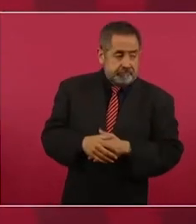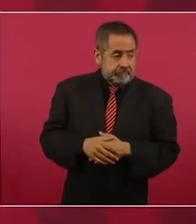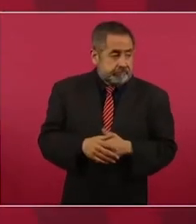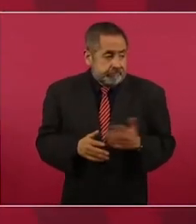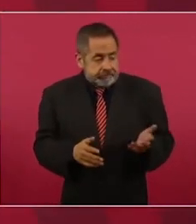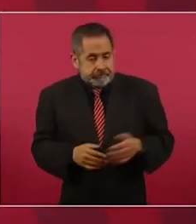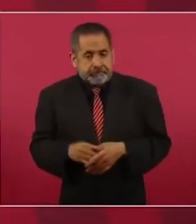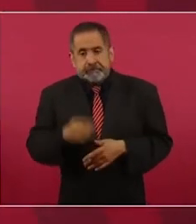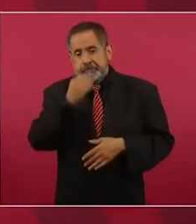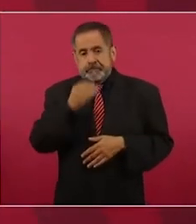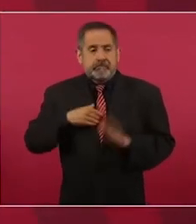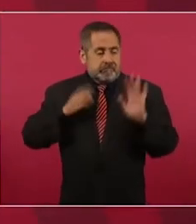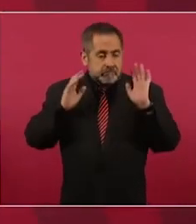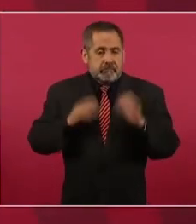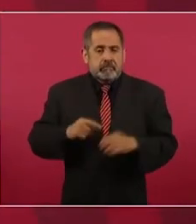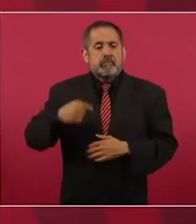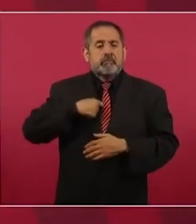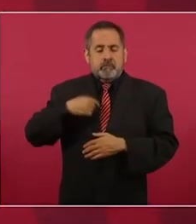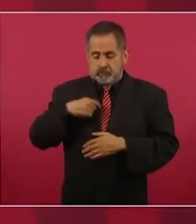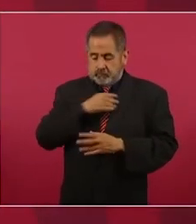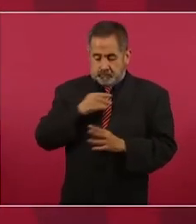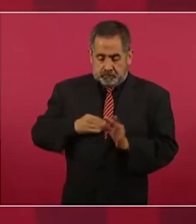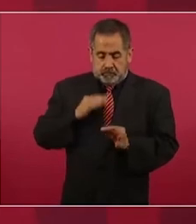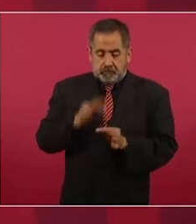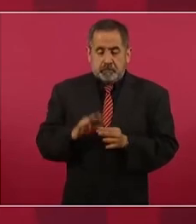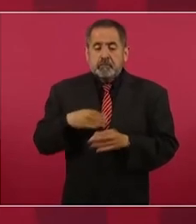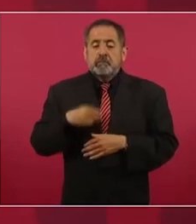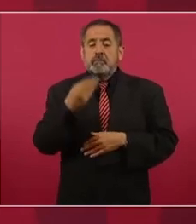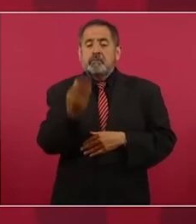pues ni modo, pero ya cumplí.